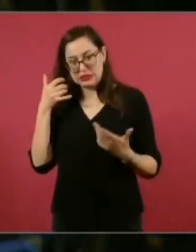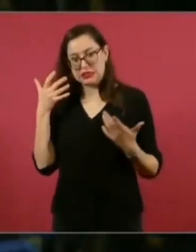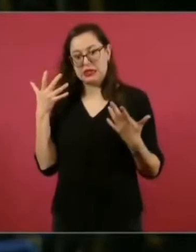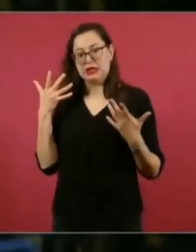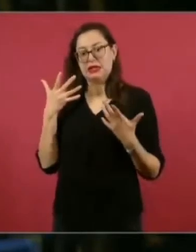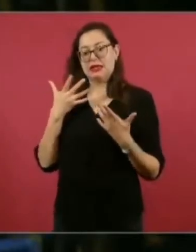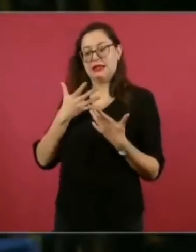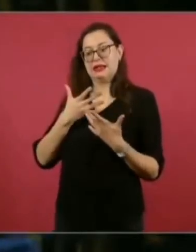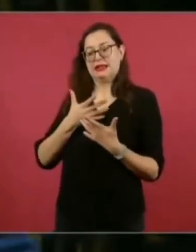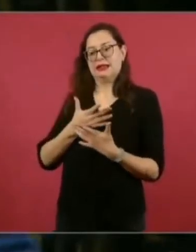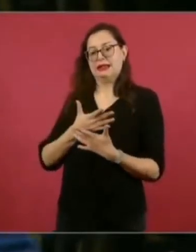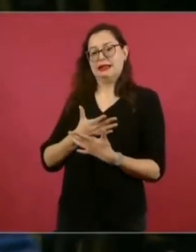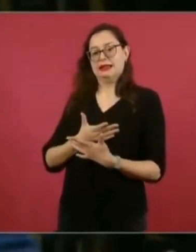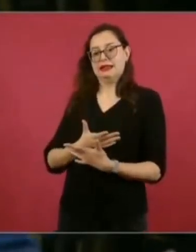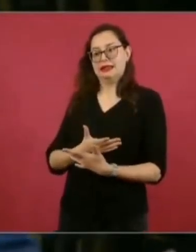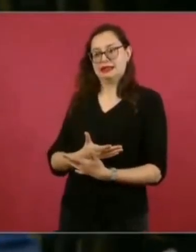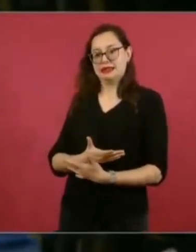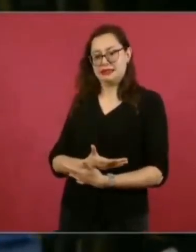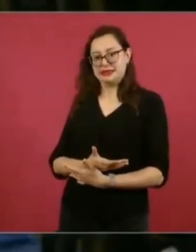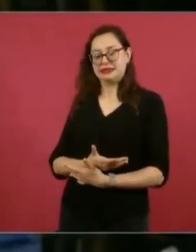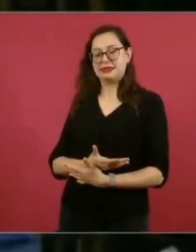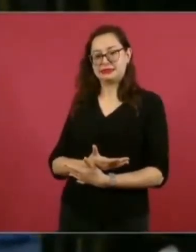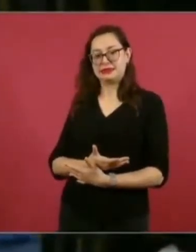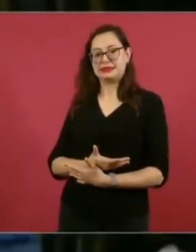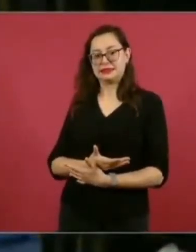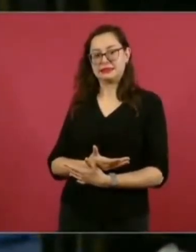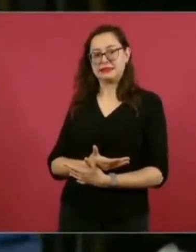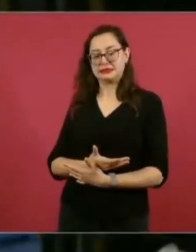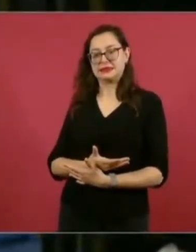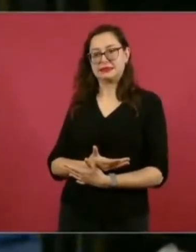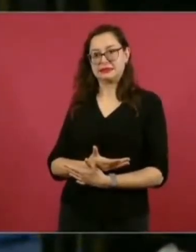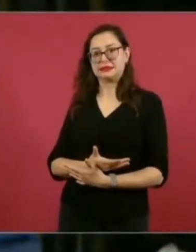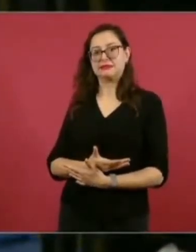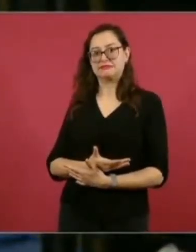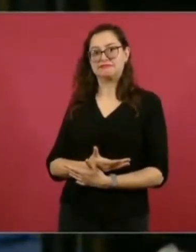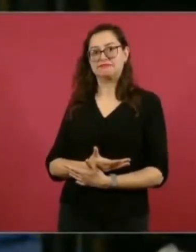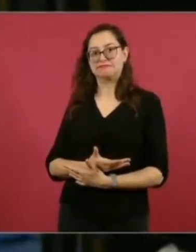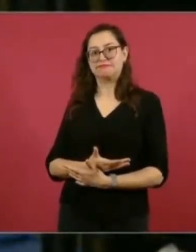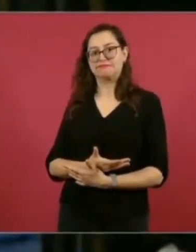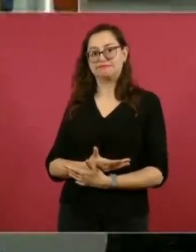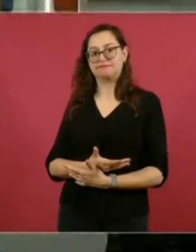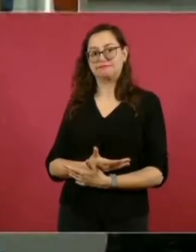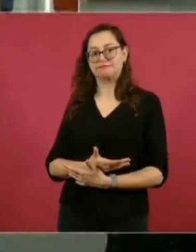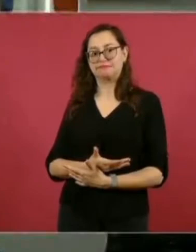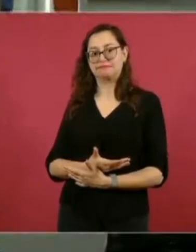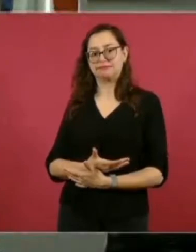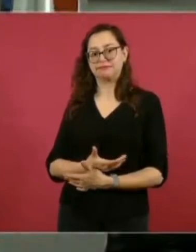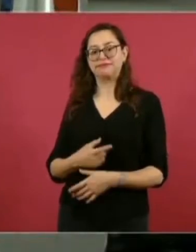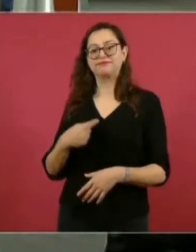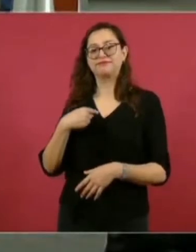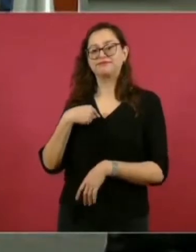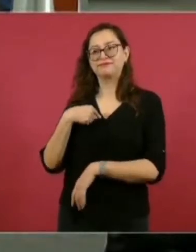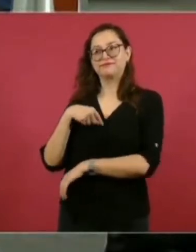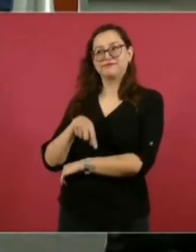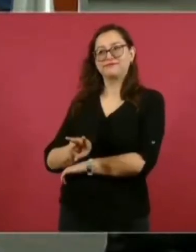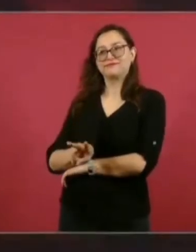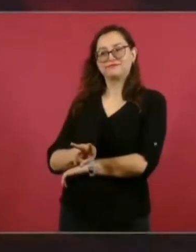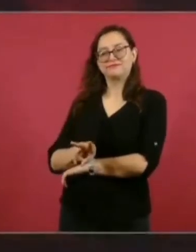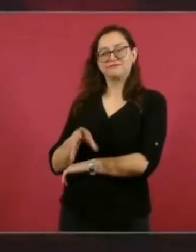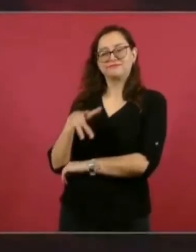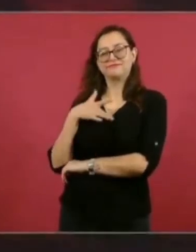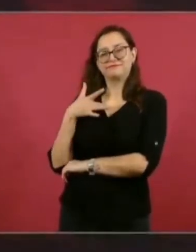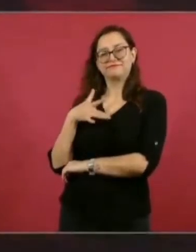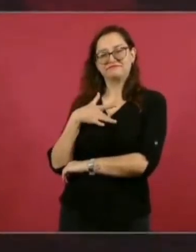Entonces viene el comercial, contesta la llamada y yo